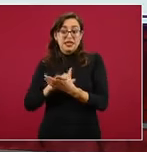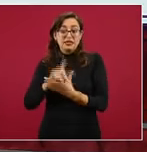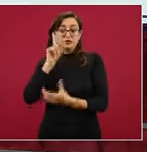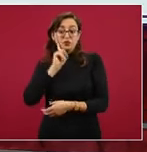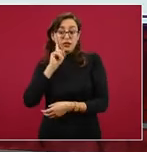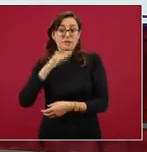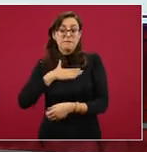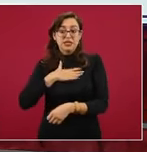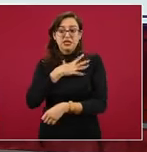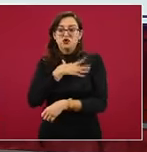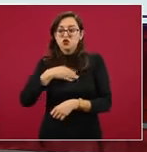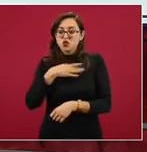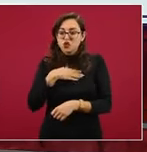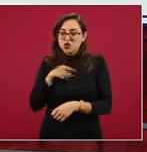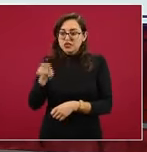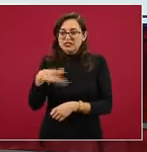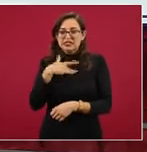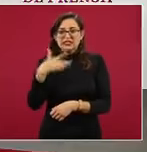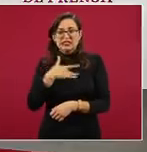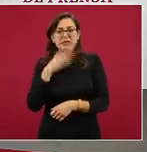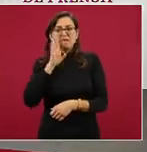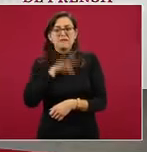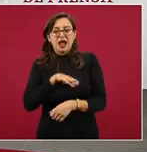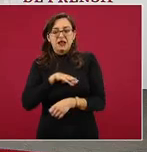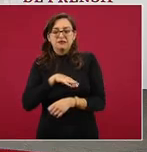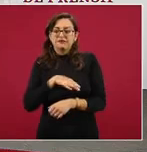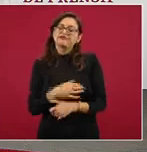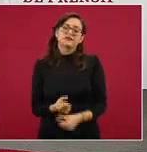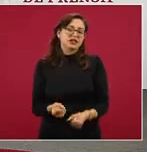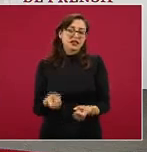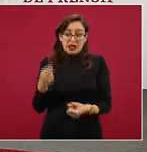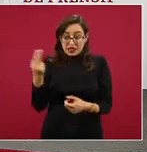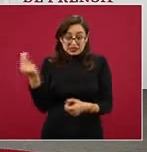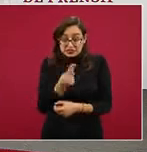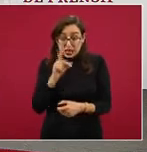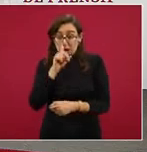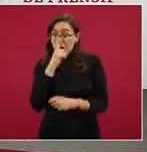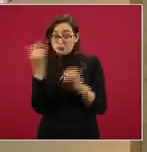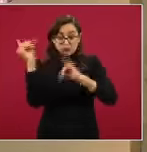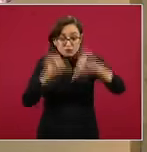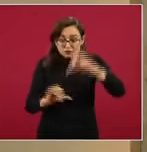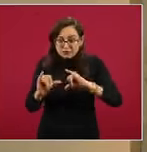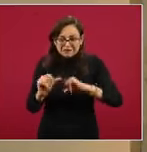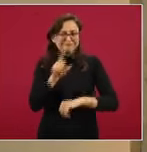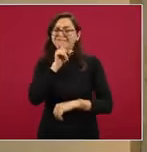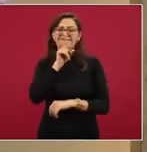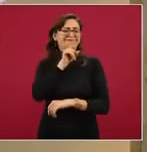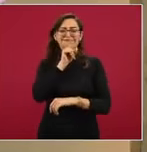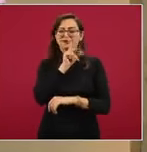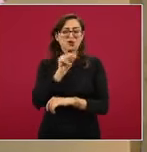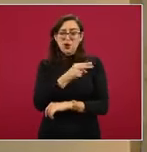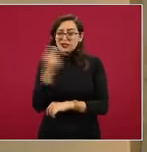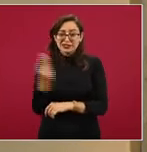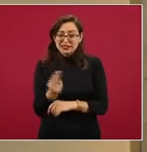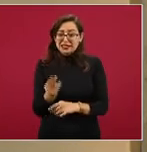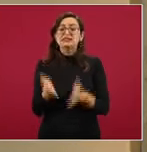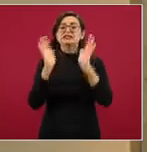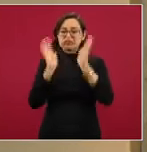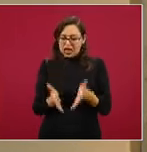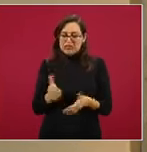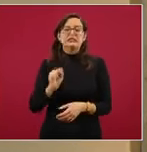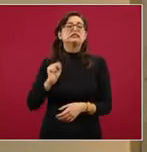mis hijos, empiezan con sintomatología, ellos ya no necesitan una prueba, ya no la necesitan.